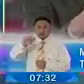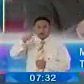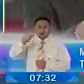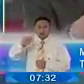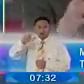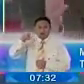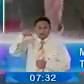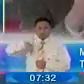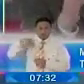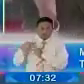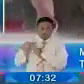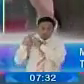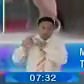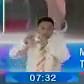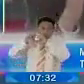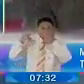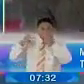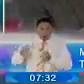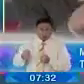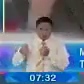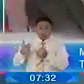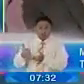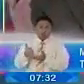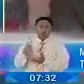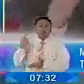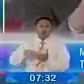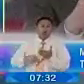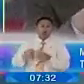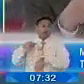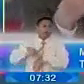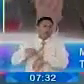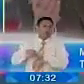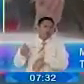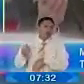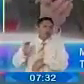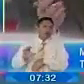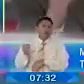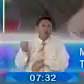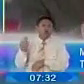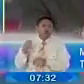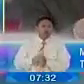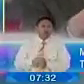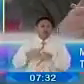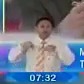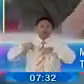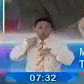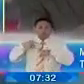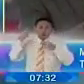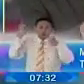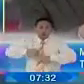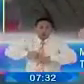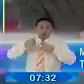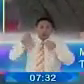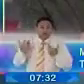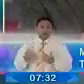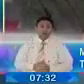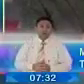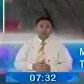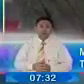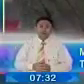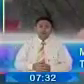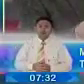una concesión, un poco como cuáles son los beneficios, tiempo previsto, la inversión que se hace, incluso eso se habla de un peaje.